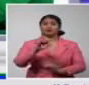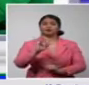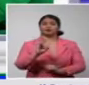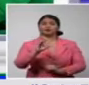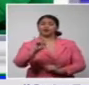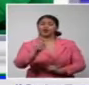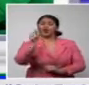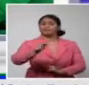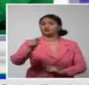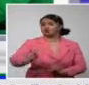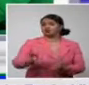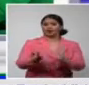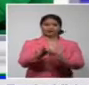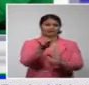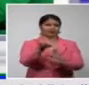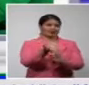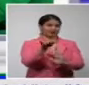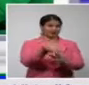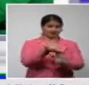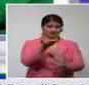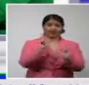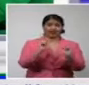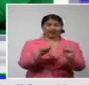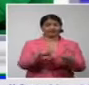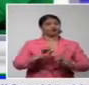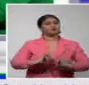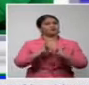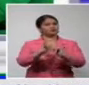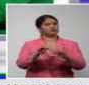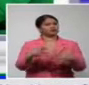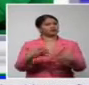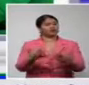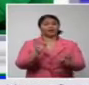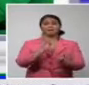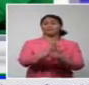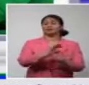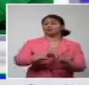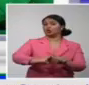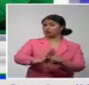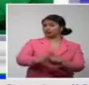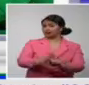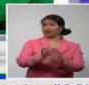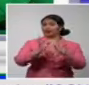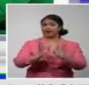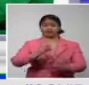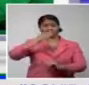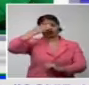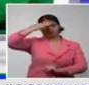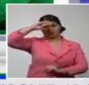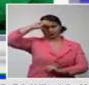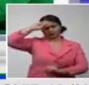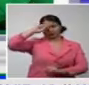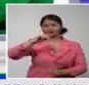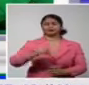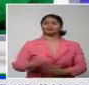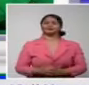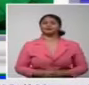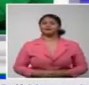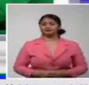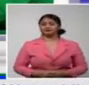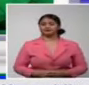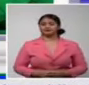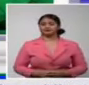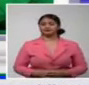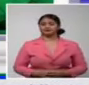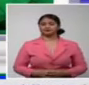88,7% de todos los pacientes que se han diagnosticado en nuestro país.